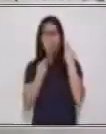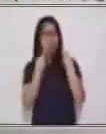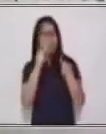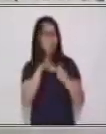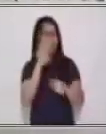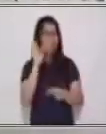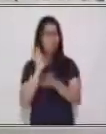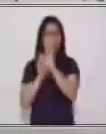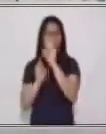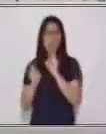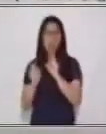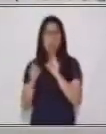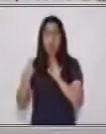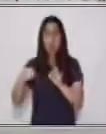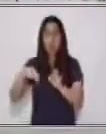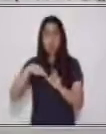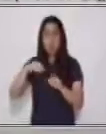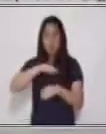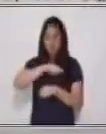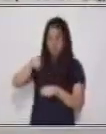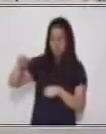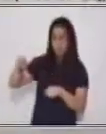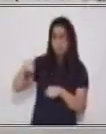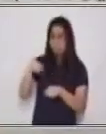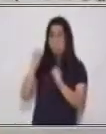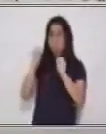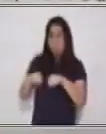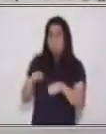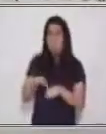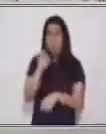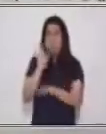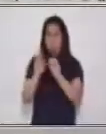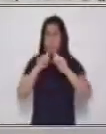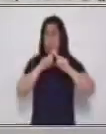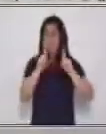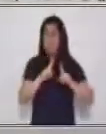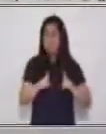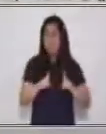geometría, las secciones cónicas.